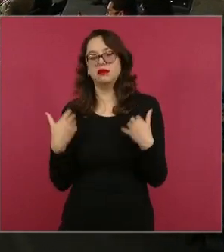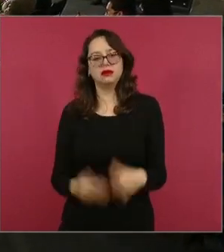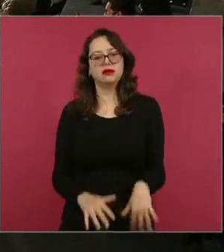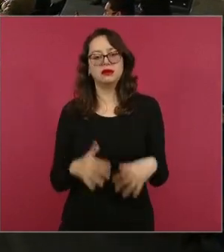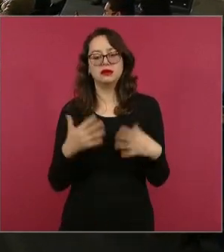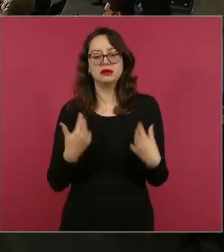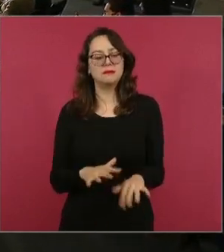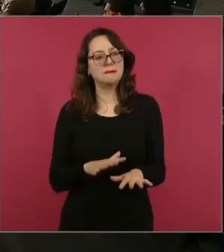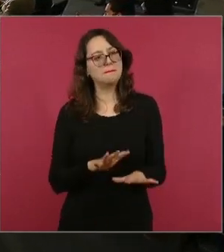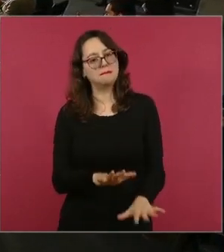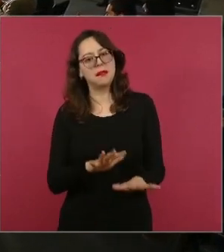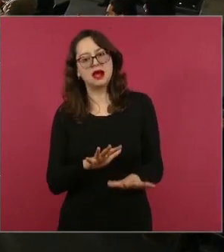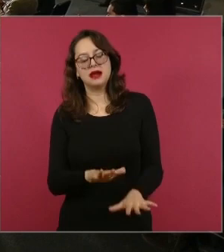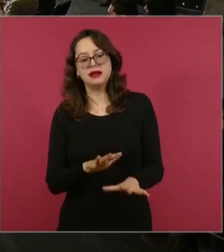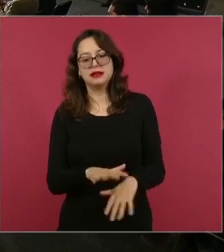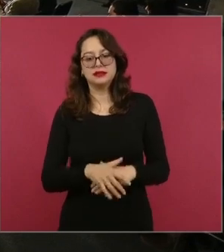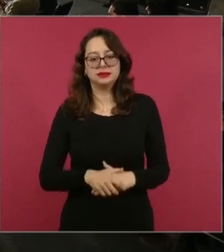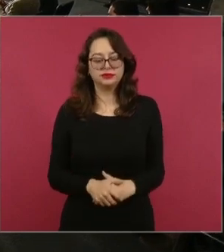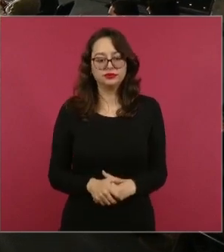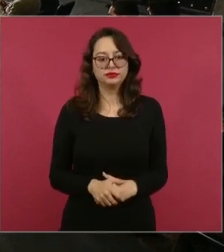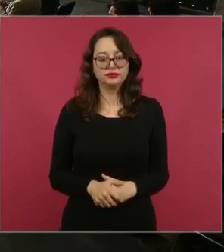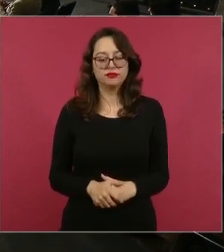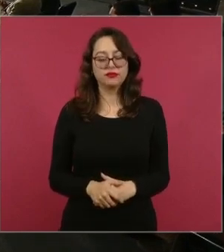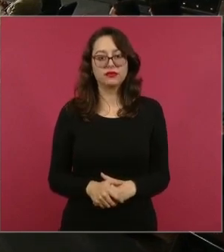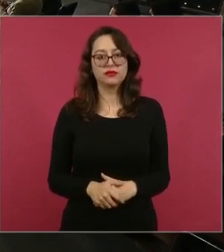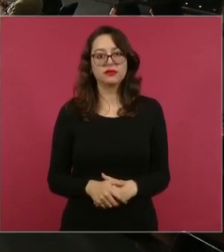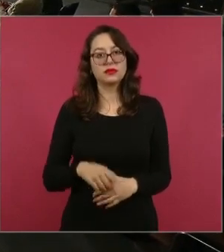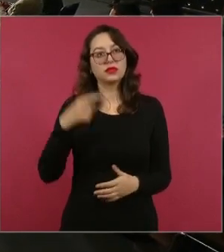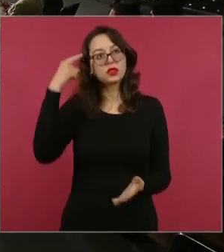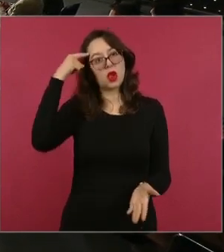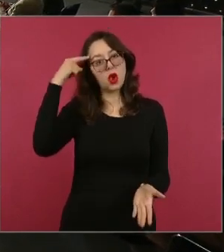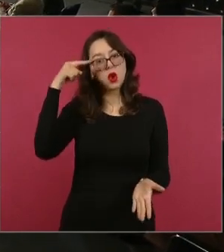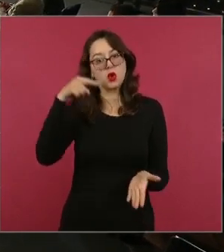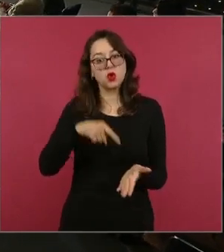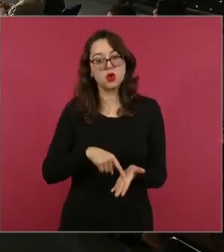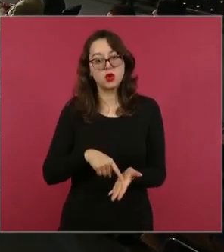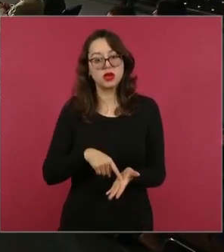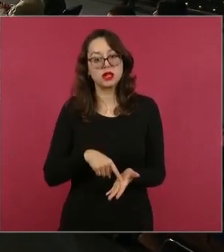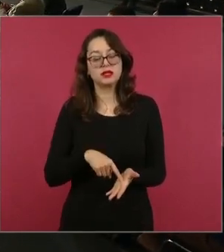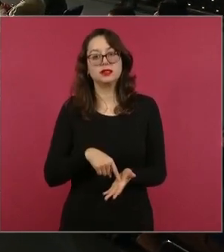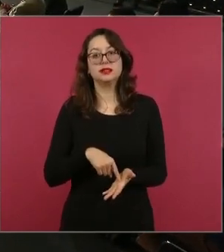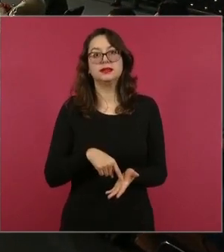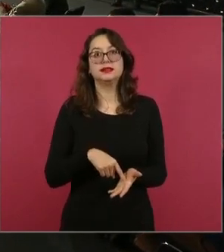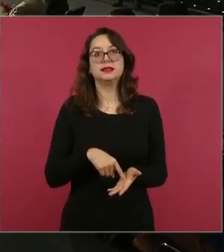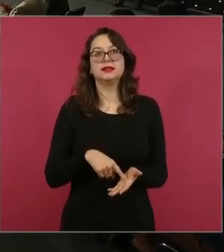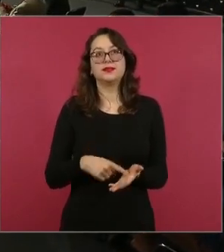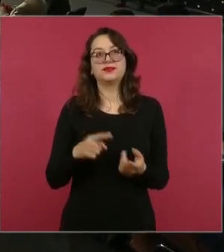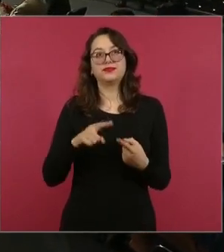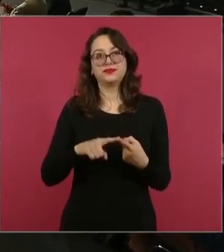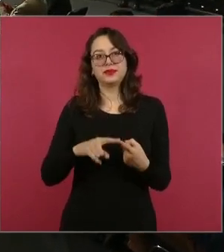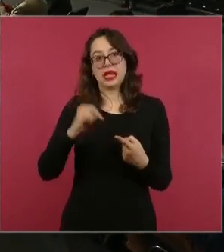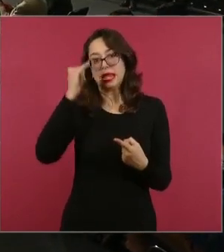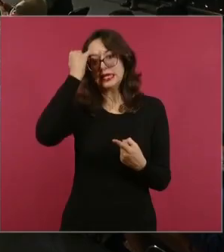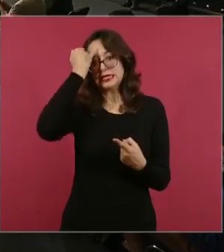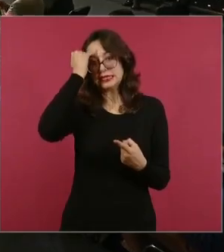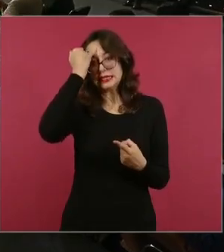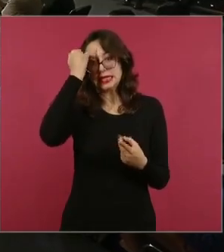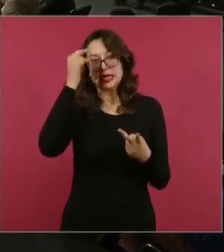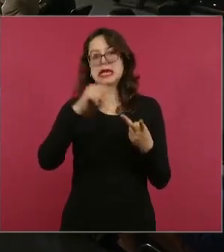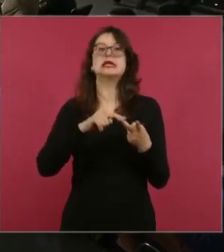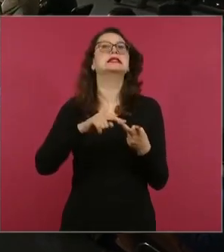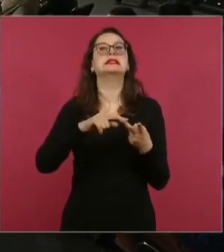estar compitiendo es cosa de verlo con la India con